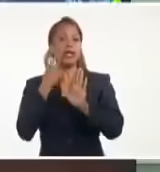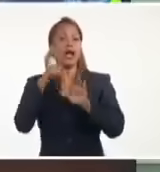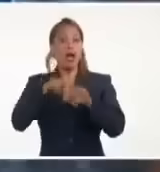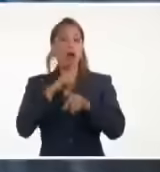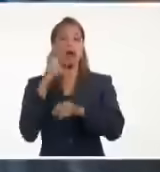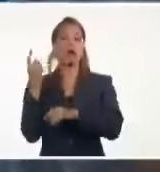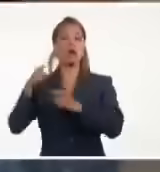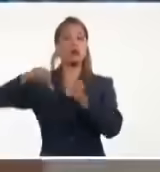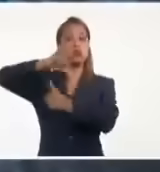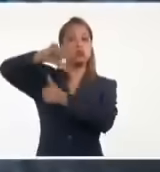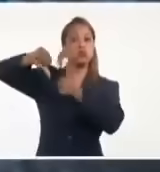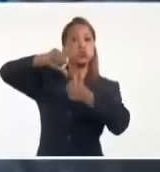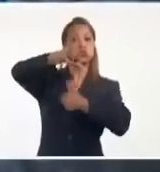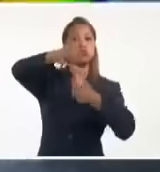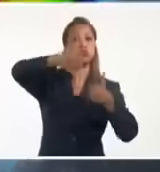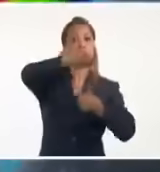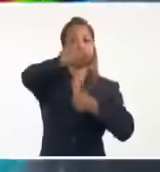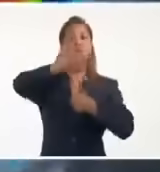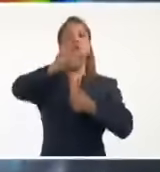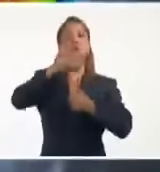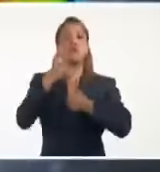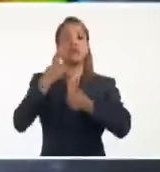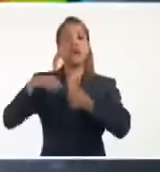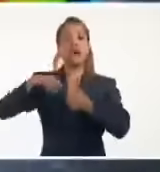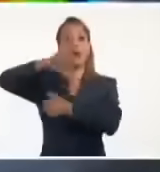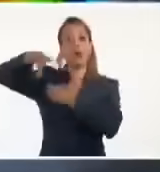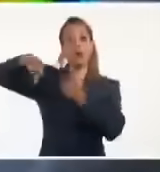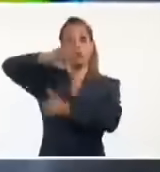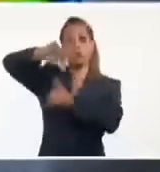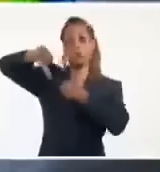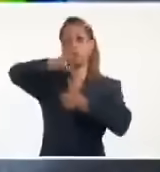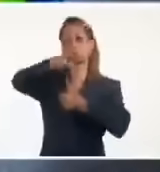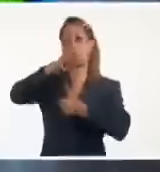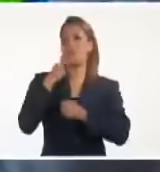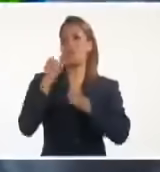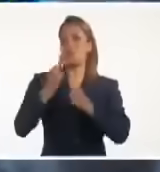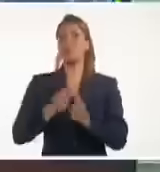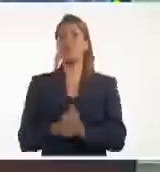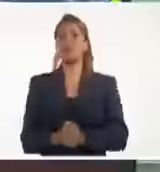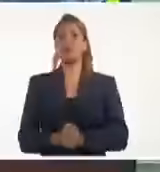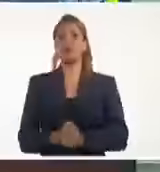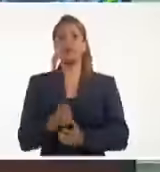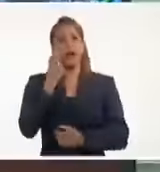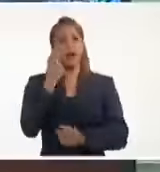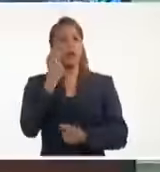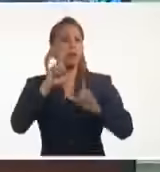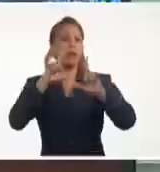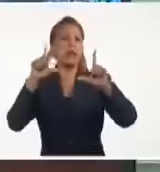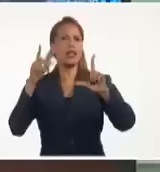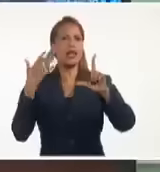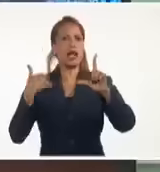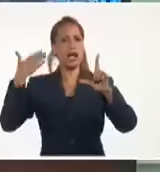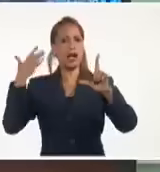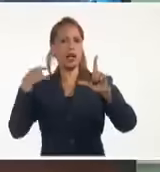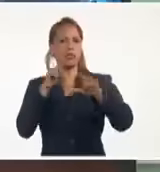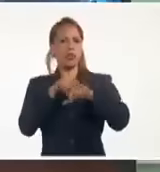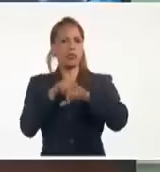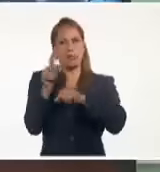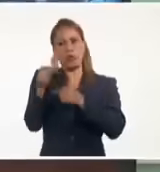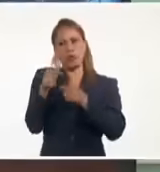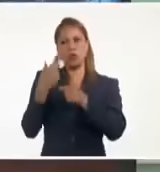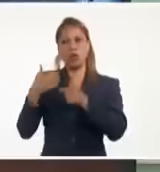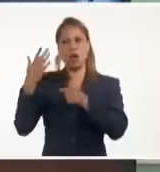de que ese sistema está en desarrollo. Voy a mostrarles ahora la posición que teníamos justamente hace unos minutos,